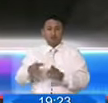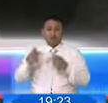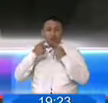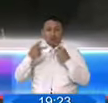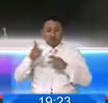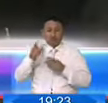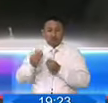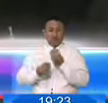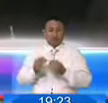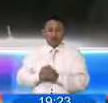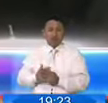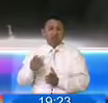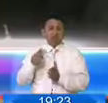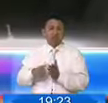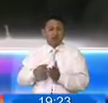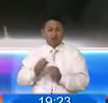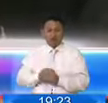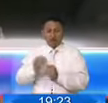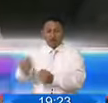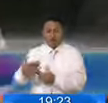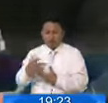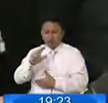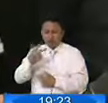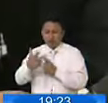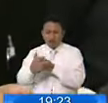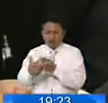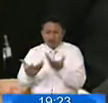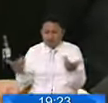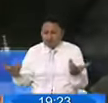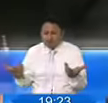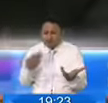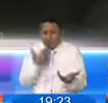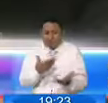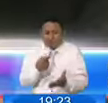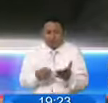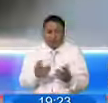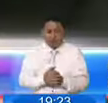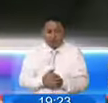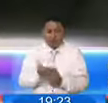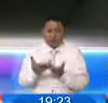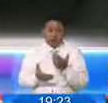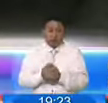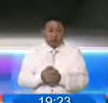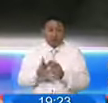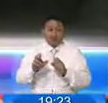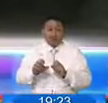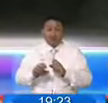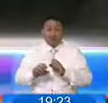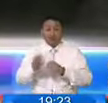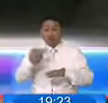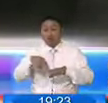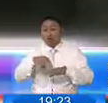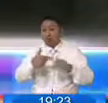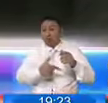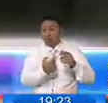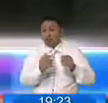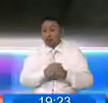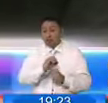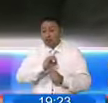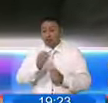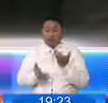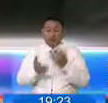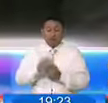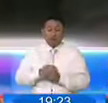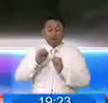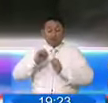que pasó o sea el informe no hay el informe donde terminó que si se trata delincuencia común o si al parecer